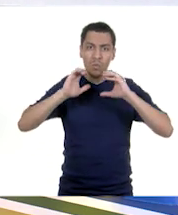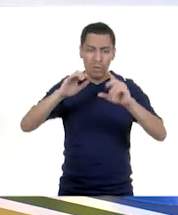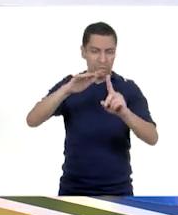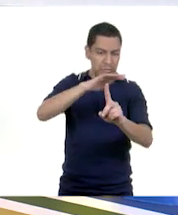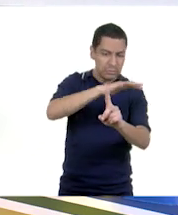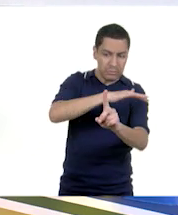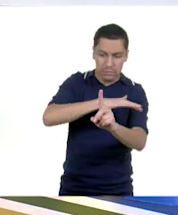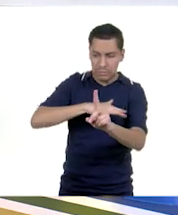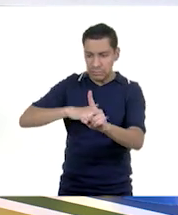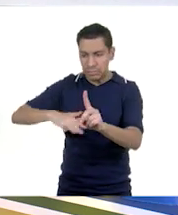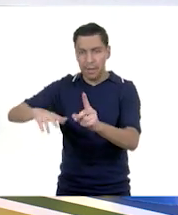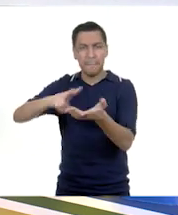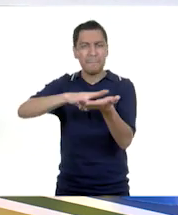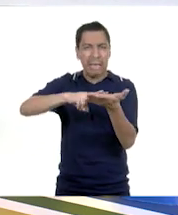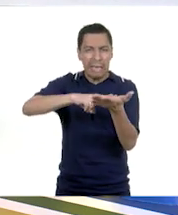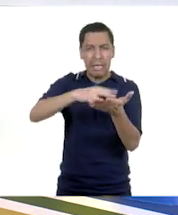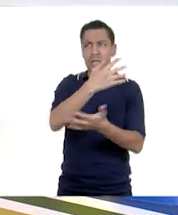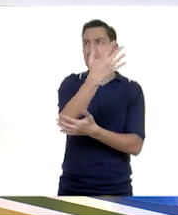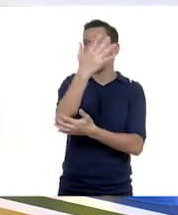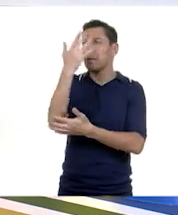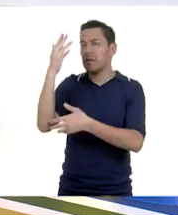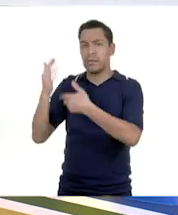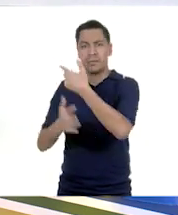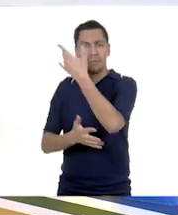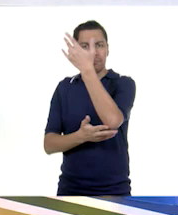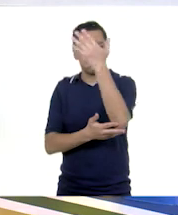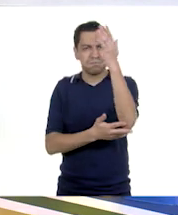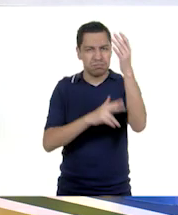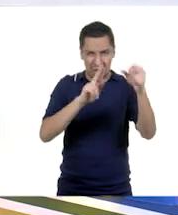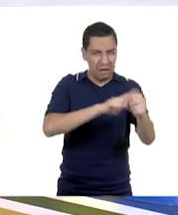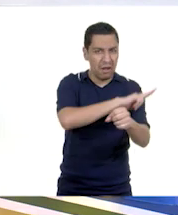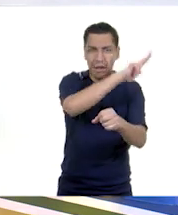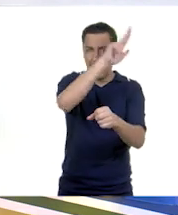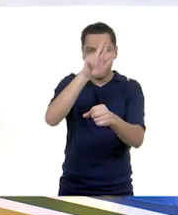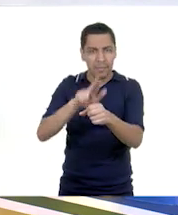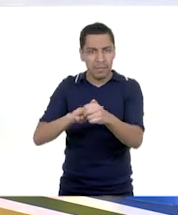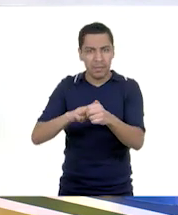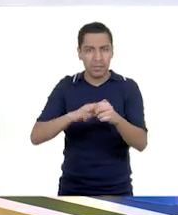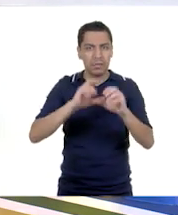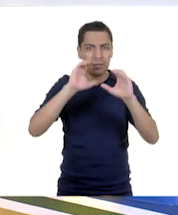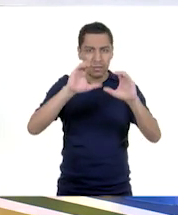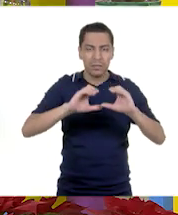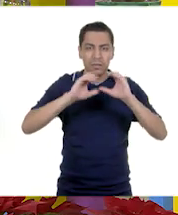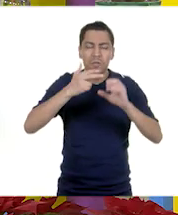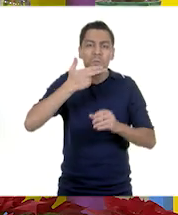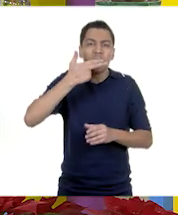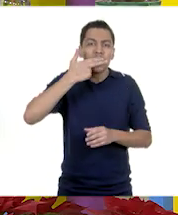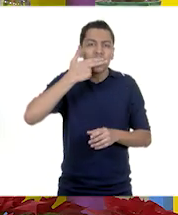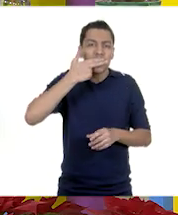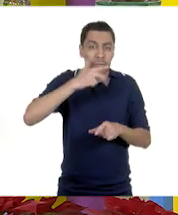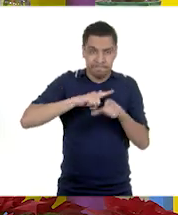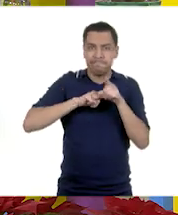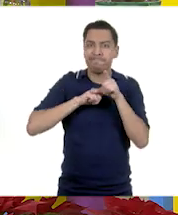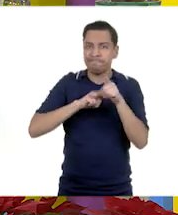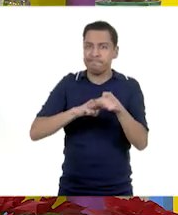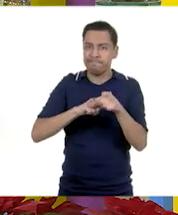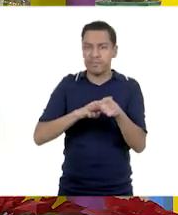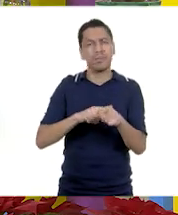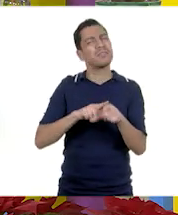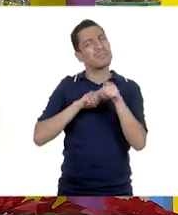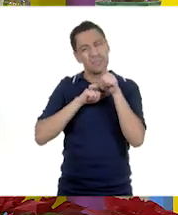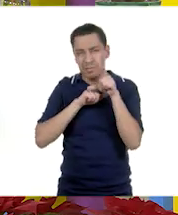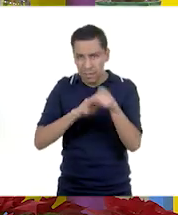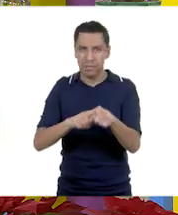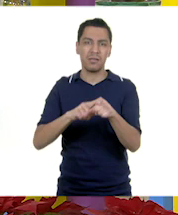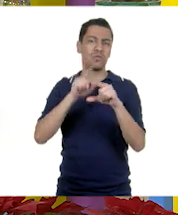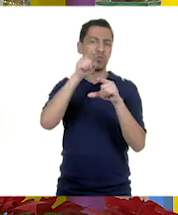más interesadas e interesados en conservar las plantas de nuestro entorno. Muy bien dicho. Así es. Niñas y niños, sigamos cuidando las plantas.